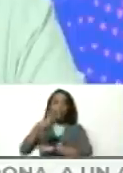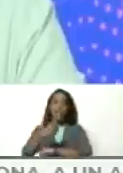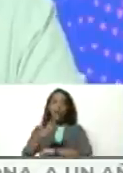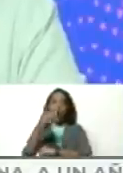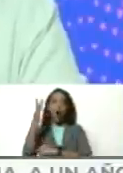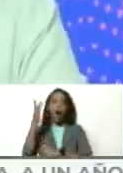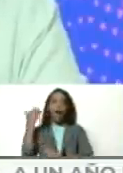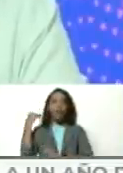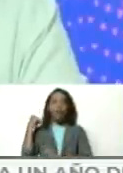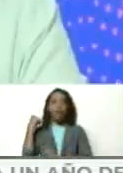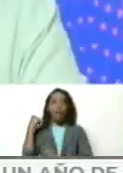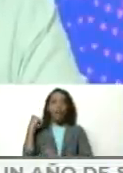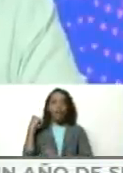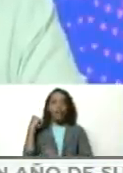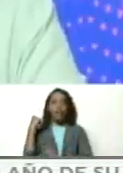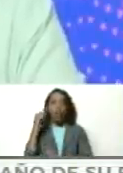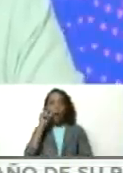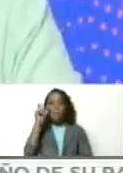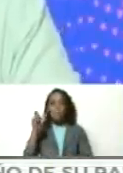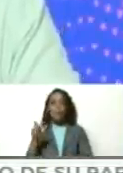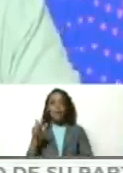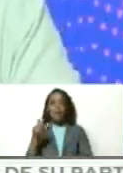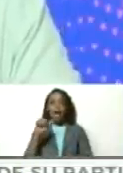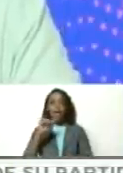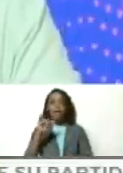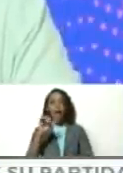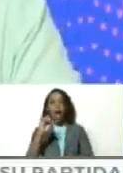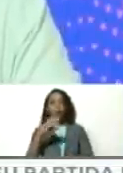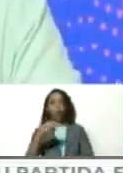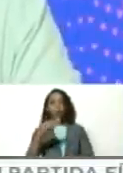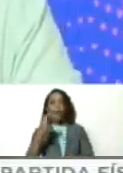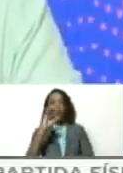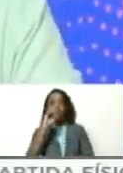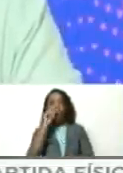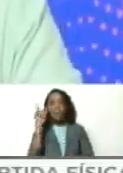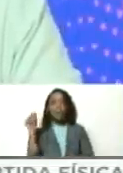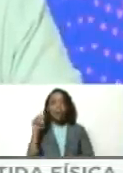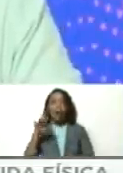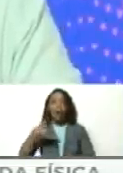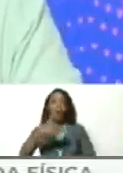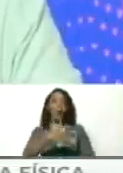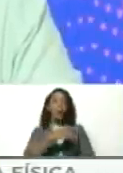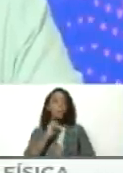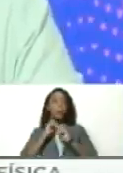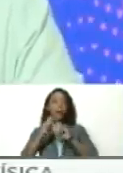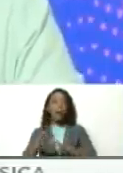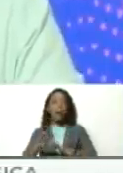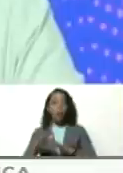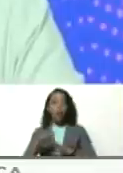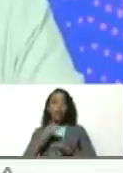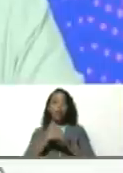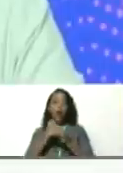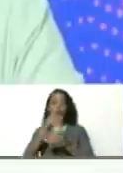el gran mariscal de Ayacucho. Cuando perdemos, con nobleza, reconocemos.